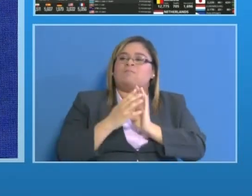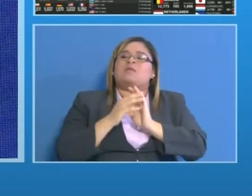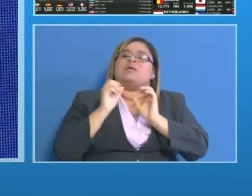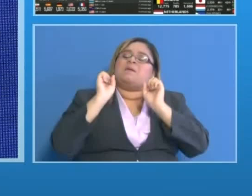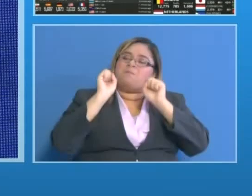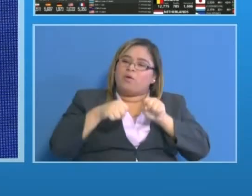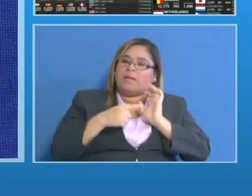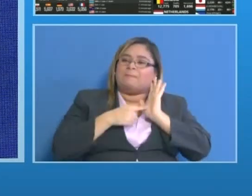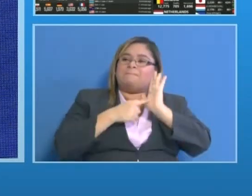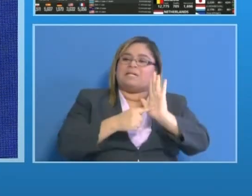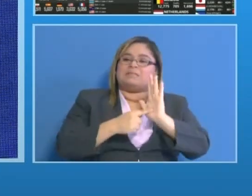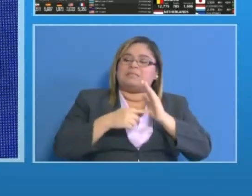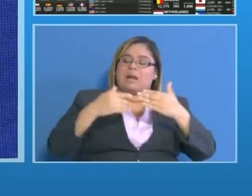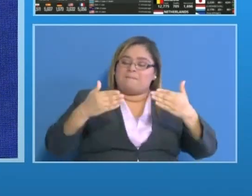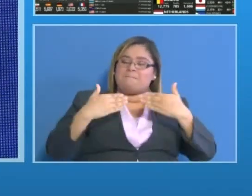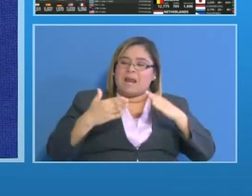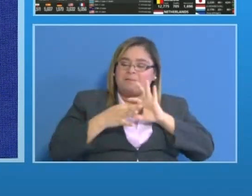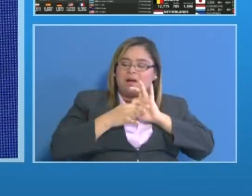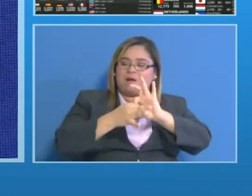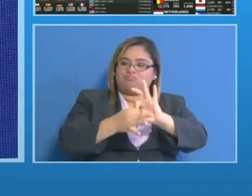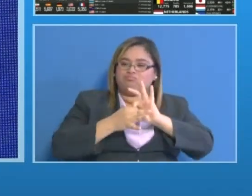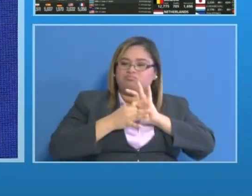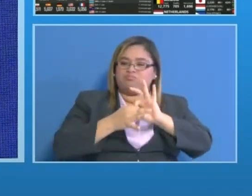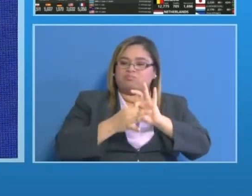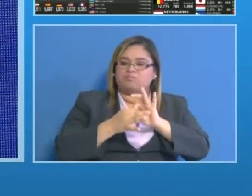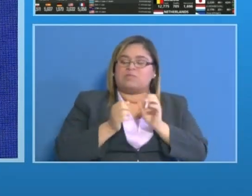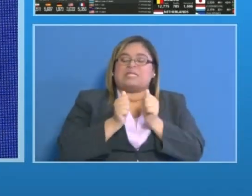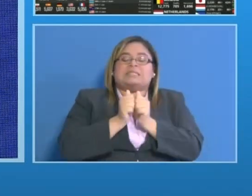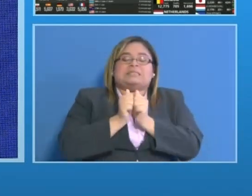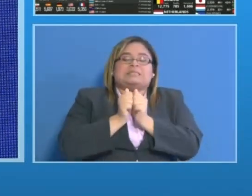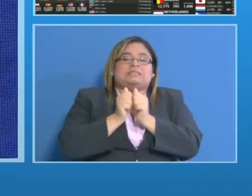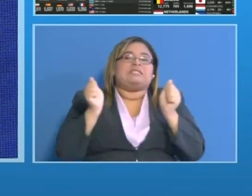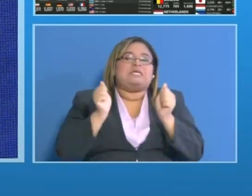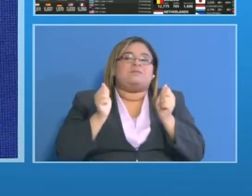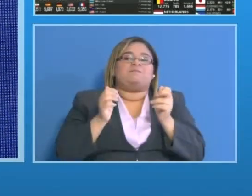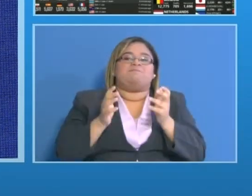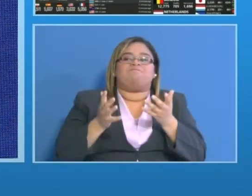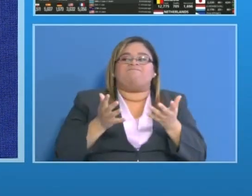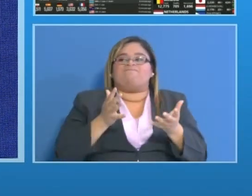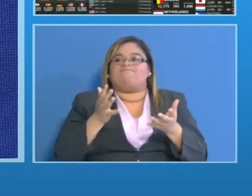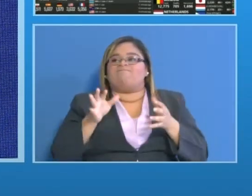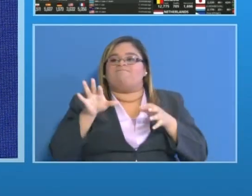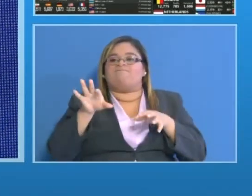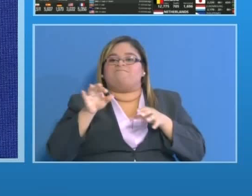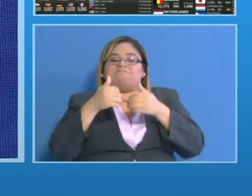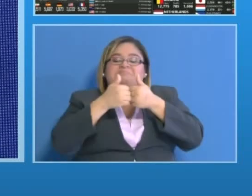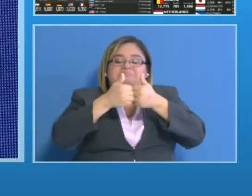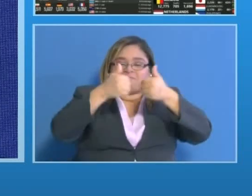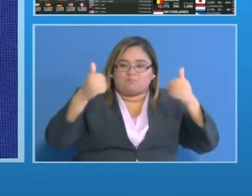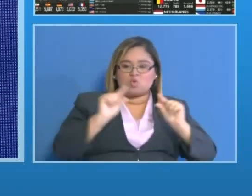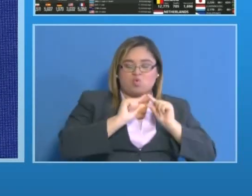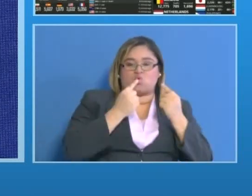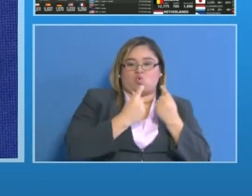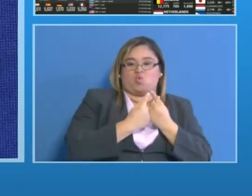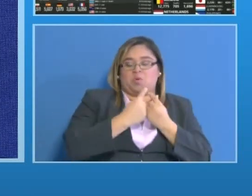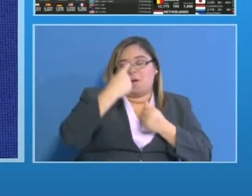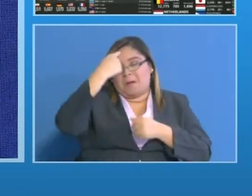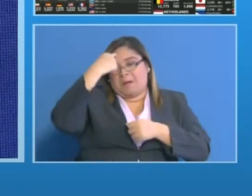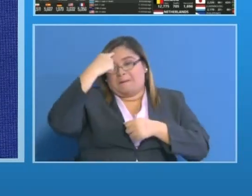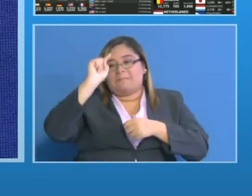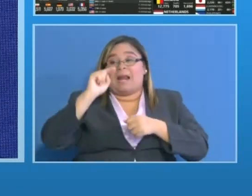presentar en el Panamá solidario, sin individualismo, en ese que nos hace fuerte para que al